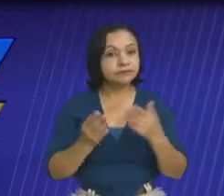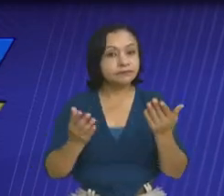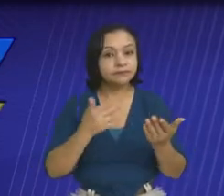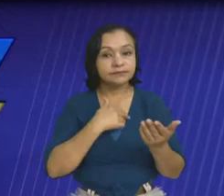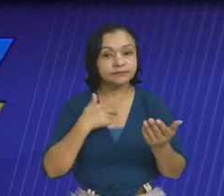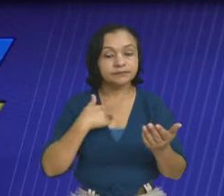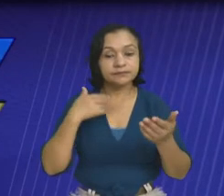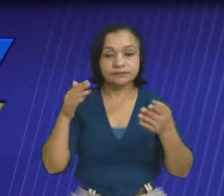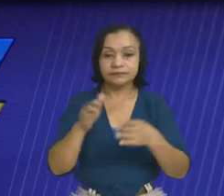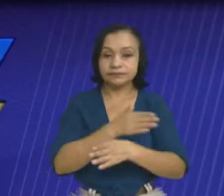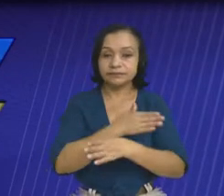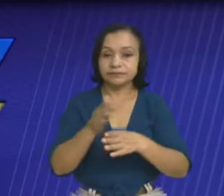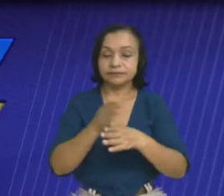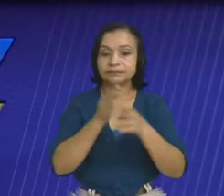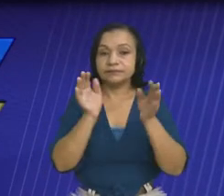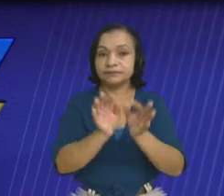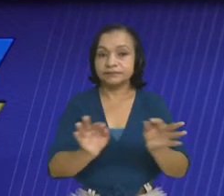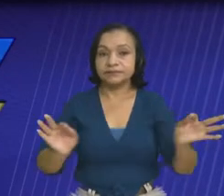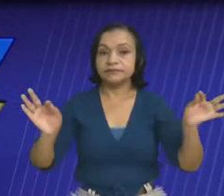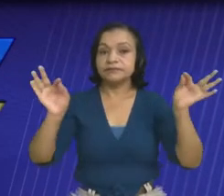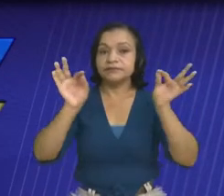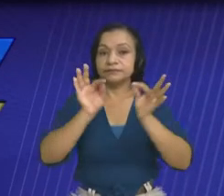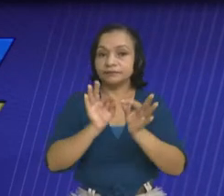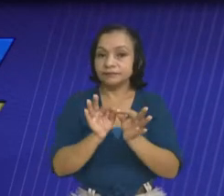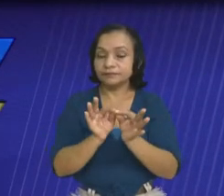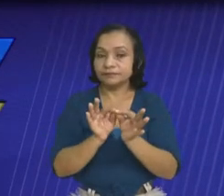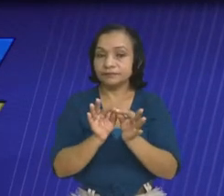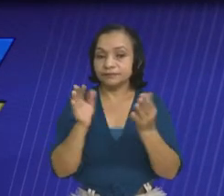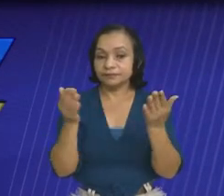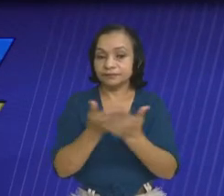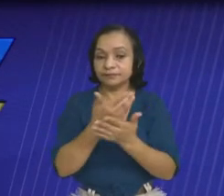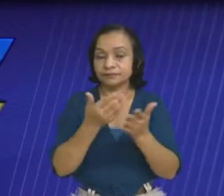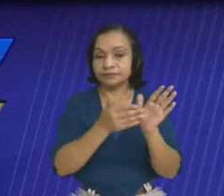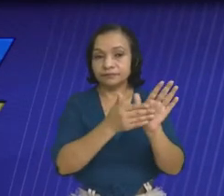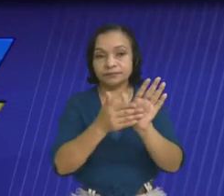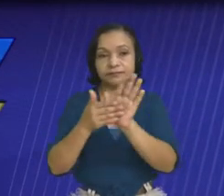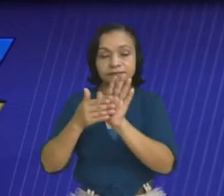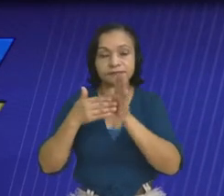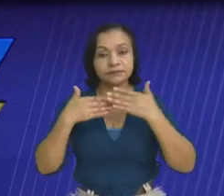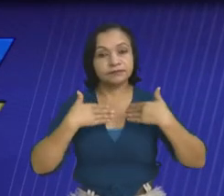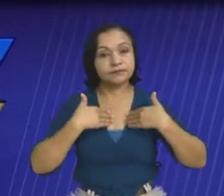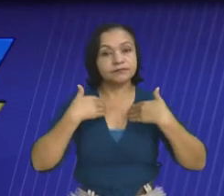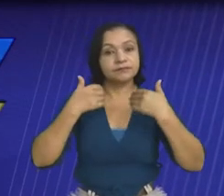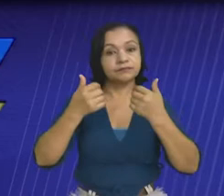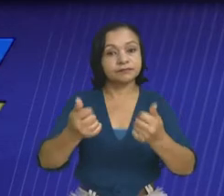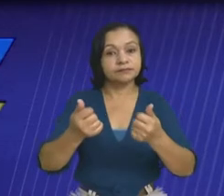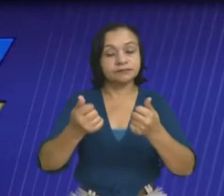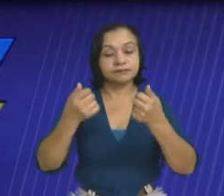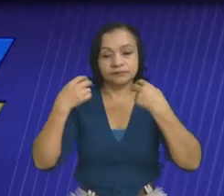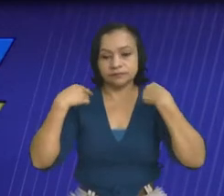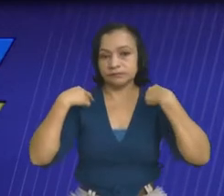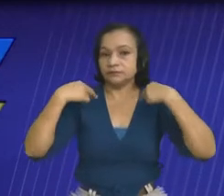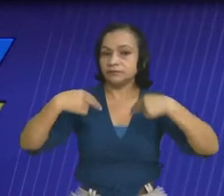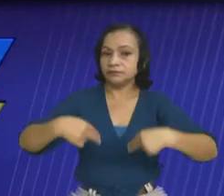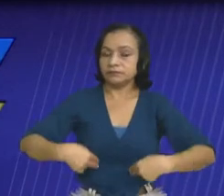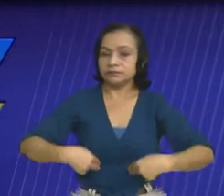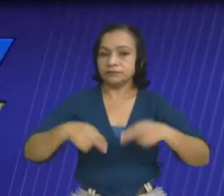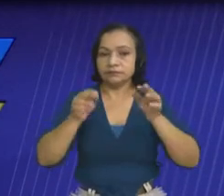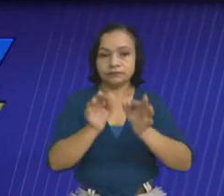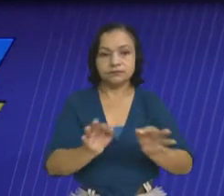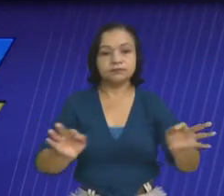una diferencia bastante importante a partir de un nuevo modelo de salud, ¿no?, en el que el ser humano es el eje de todo el